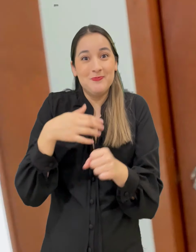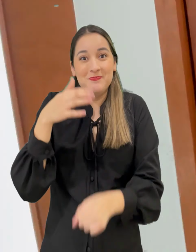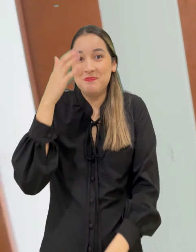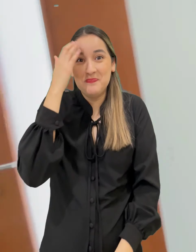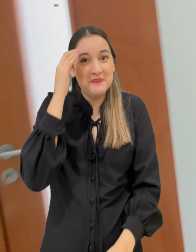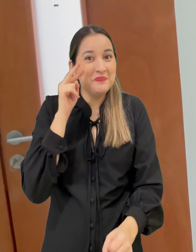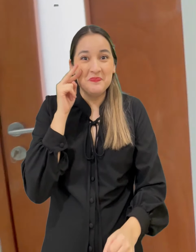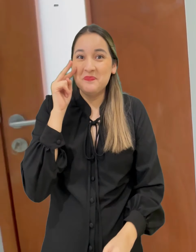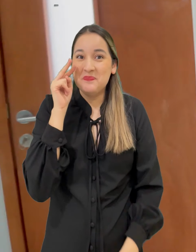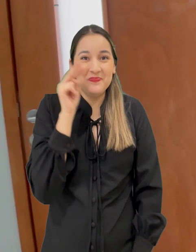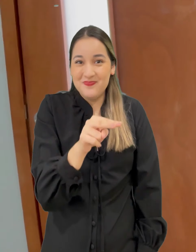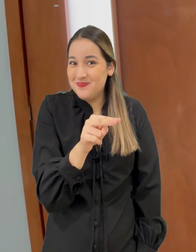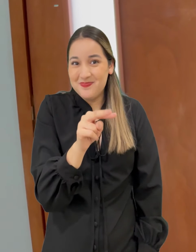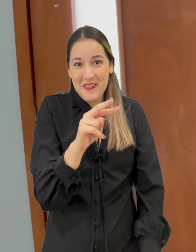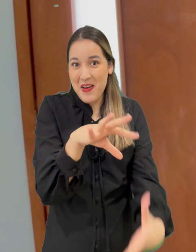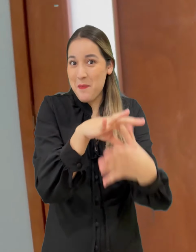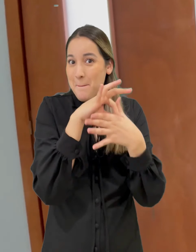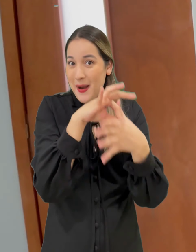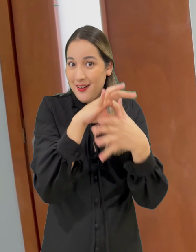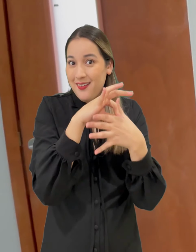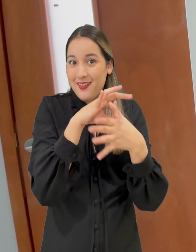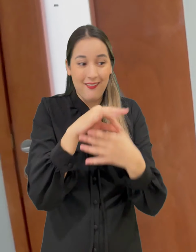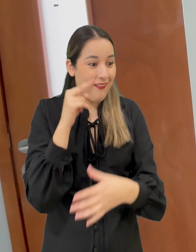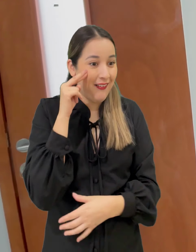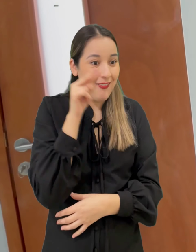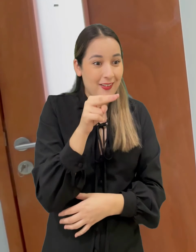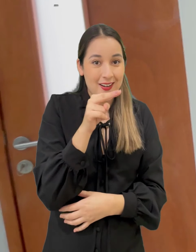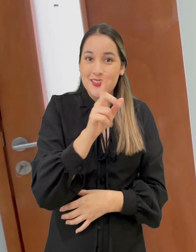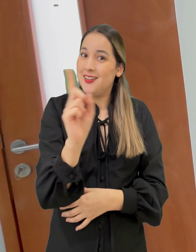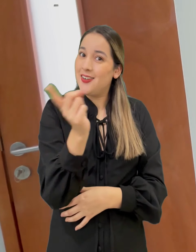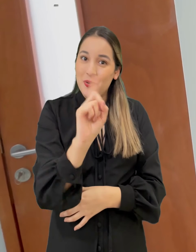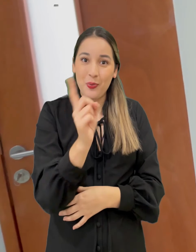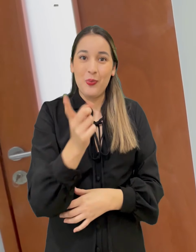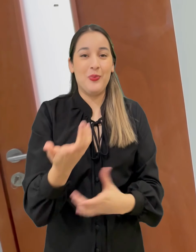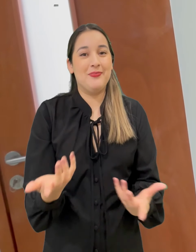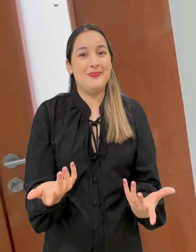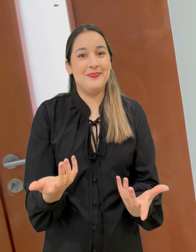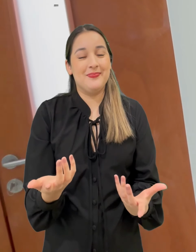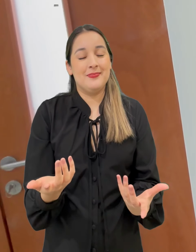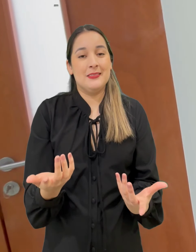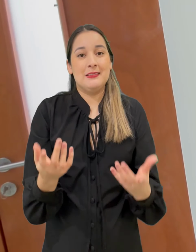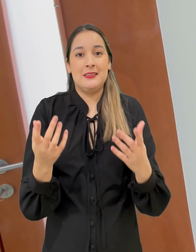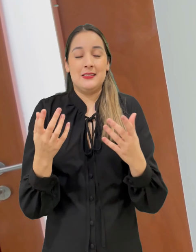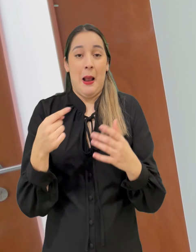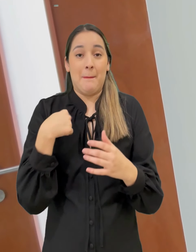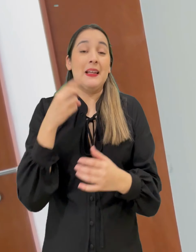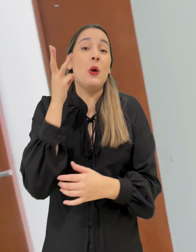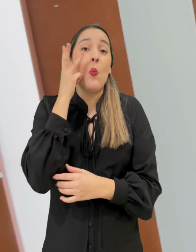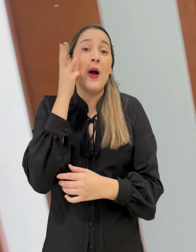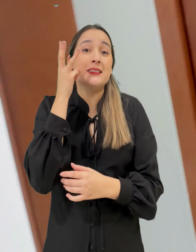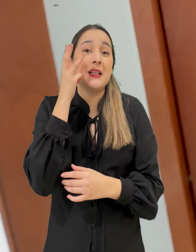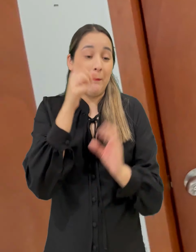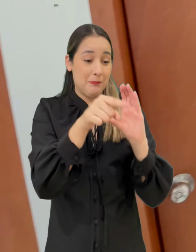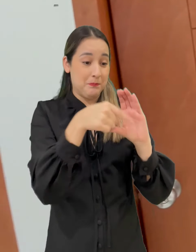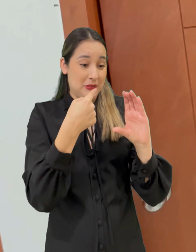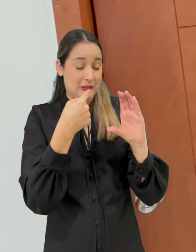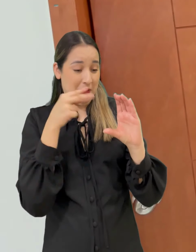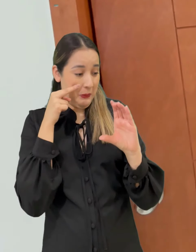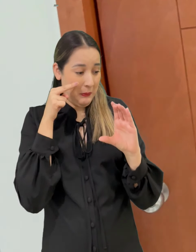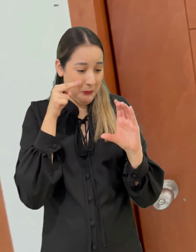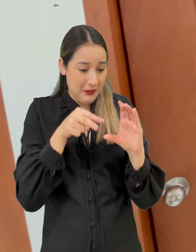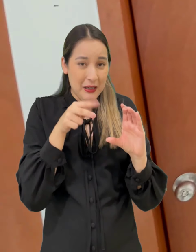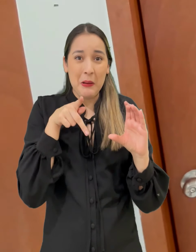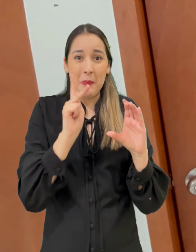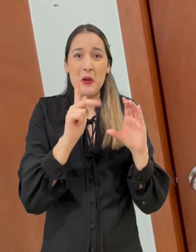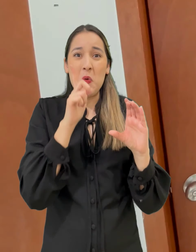y merlo en realidad yo no sabía de qué tono era me lo mandaron por whatsapp la fotografía de la tela pero como que